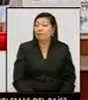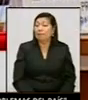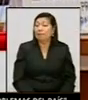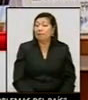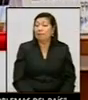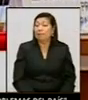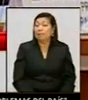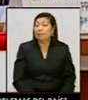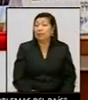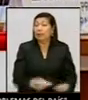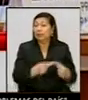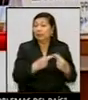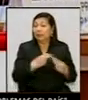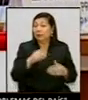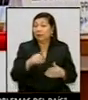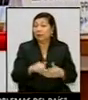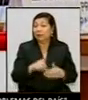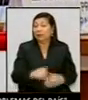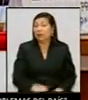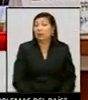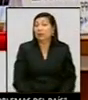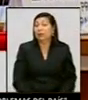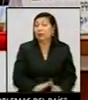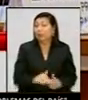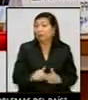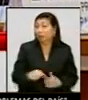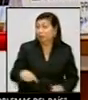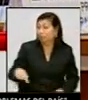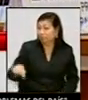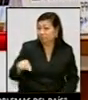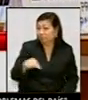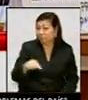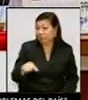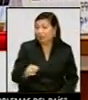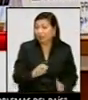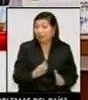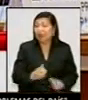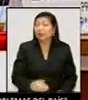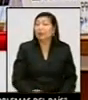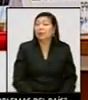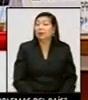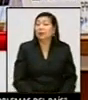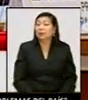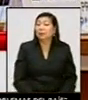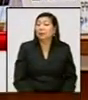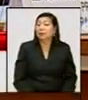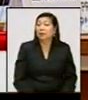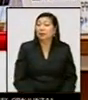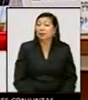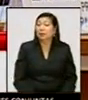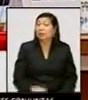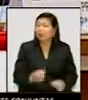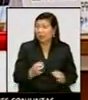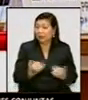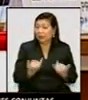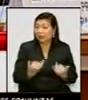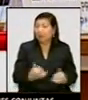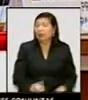eso ha habido reconsideración de voto de todos nosotros, y por eso, por unanimidad. Entonces, vayamos de una vez a definirlo